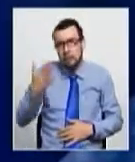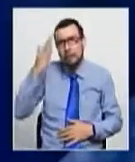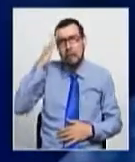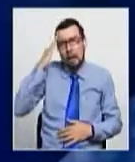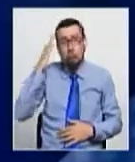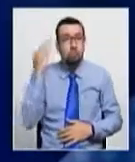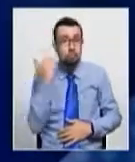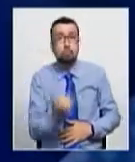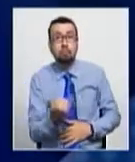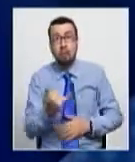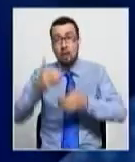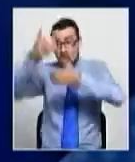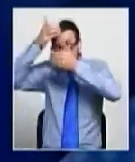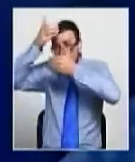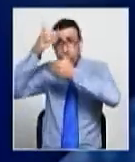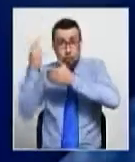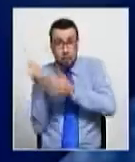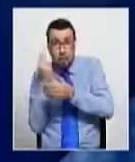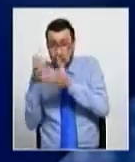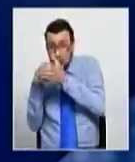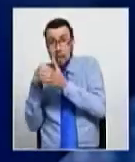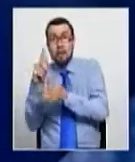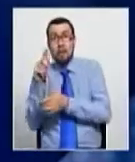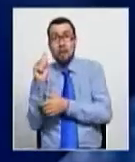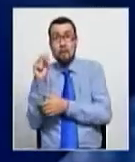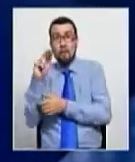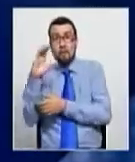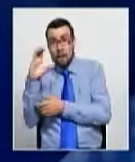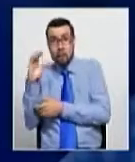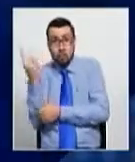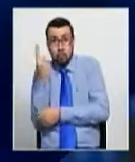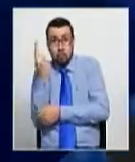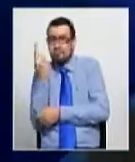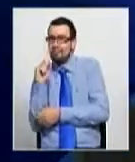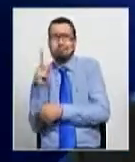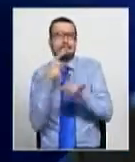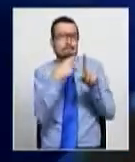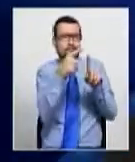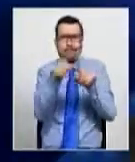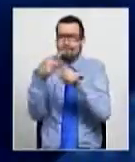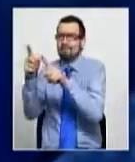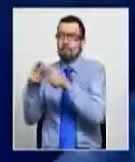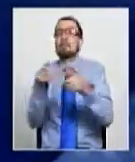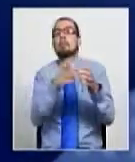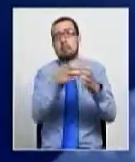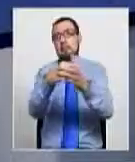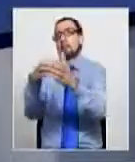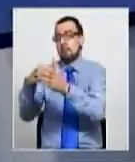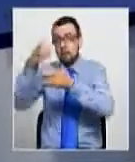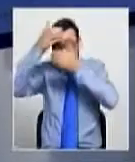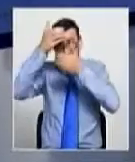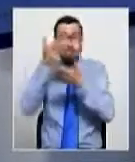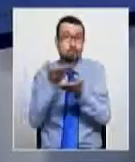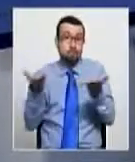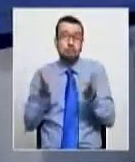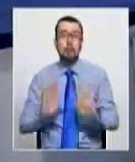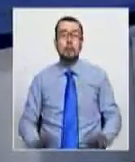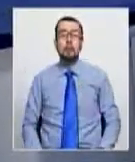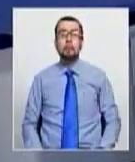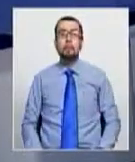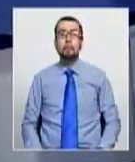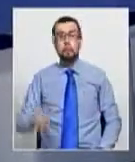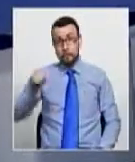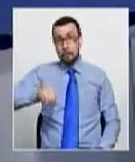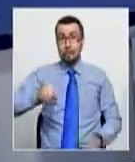las farc hay otros grupos guerrilleros pero bueno el ideal de la paz está vigente pues bien en telecafé el canal